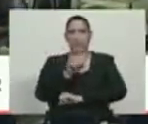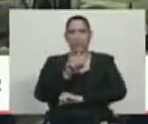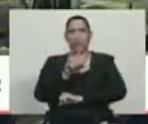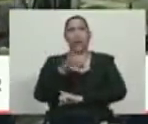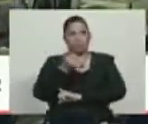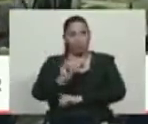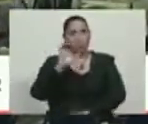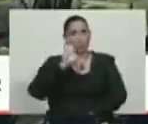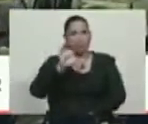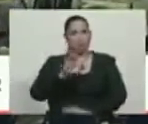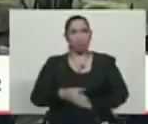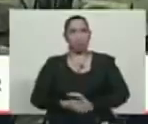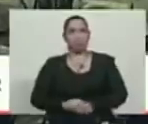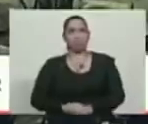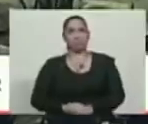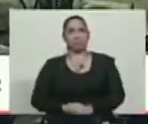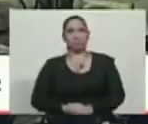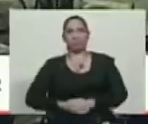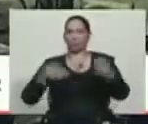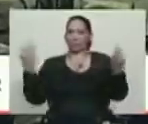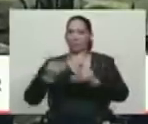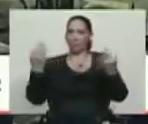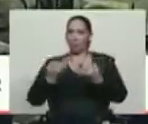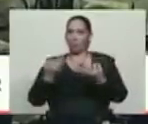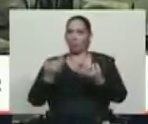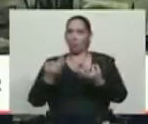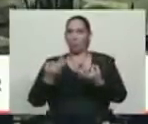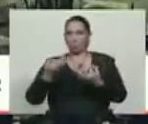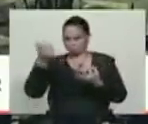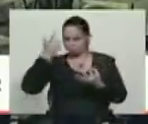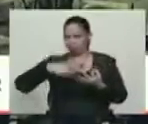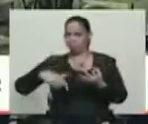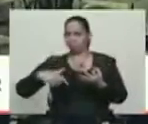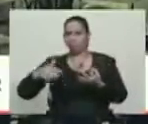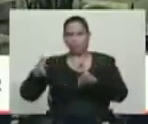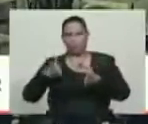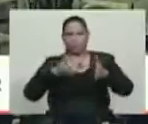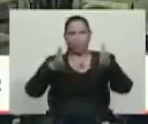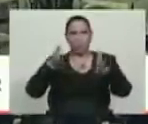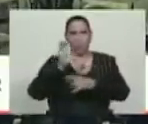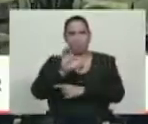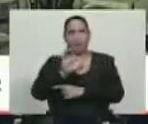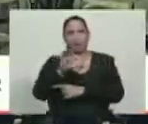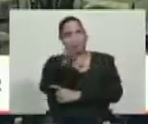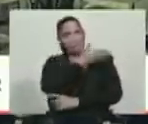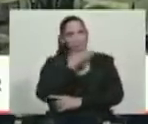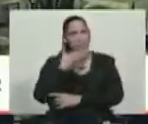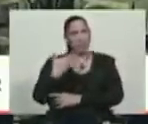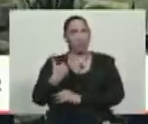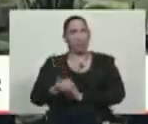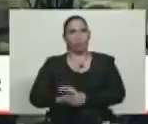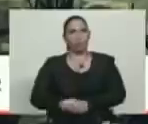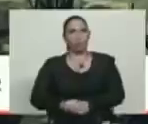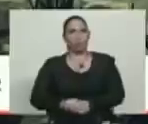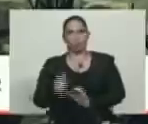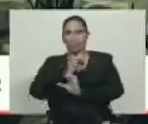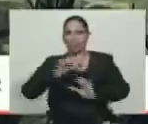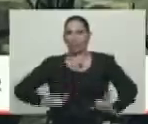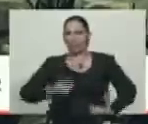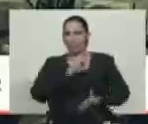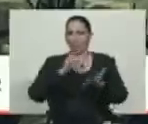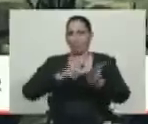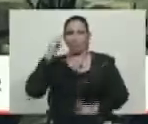habrá patria. Y estoy seguro que el destino de nuestra patria será el mejor. Así que Fuerza Armada